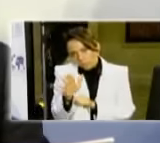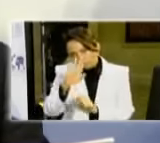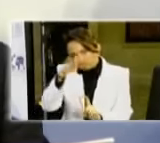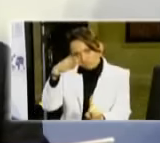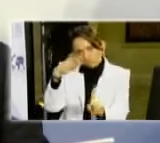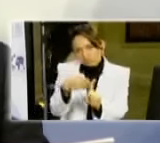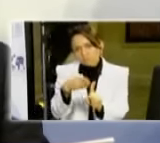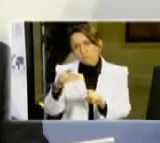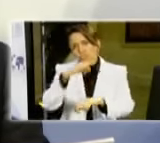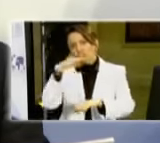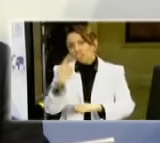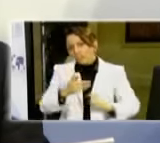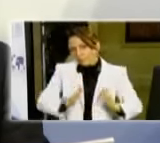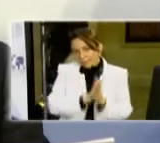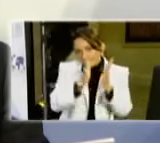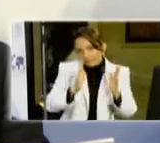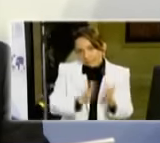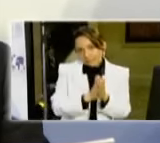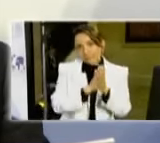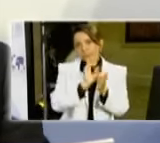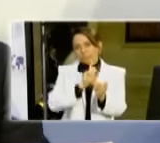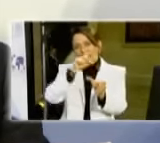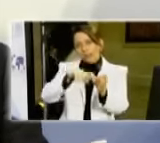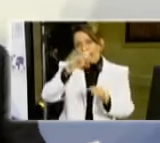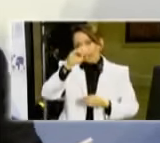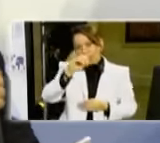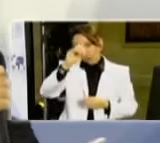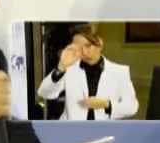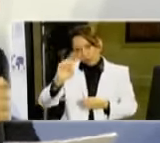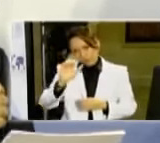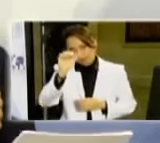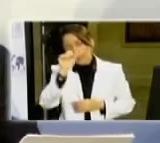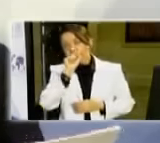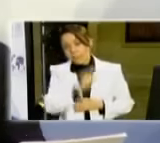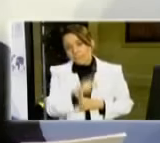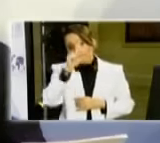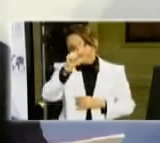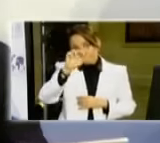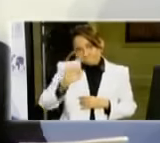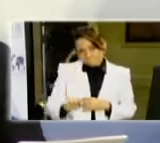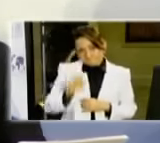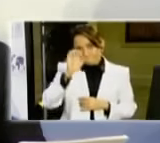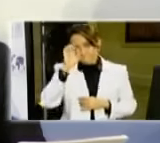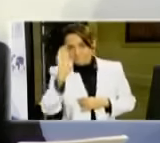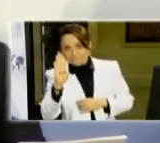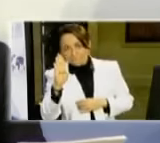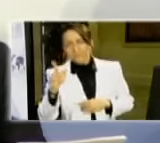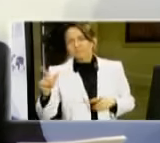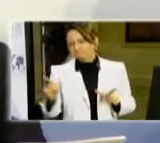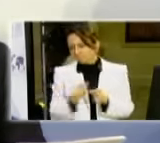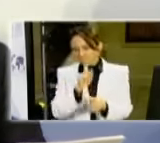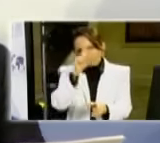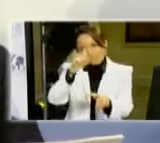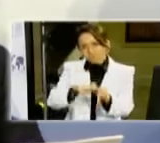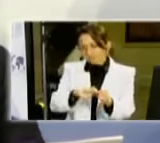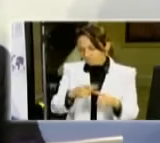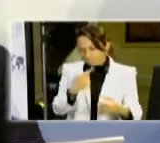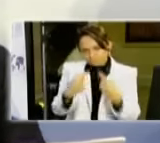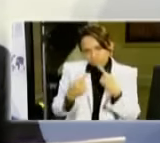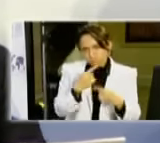al Foro de Cooperación Económica de Asia-Pacífico, la APEC, el 15 de noviembre